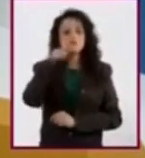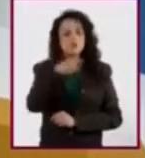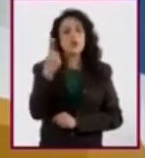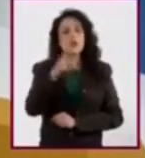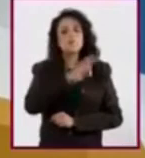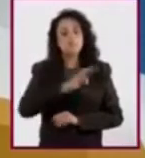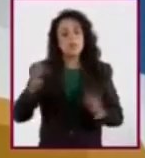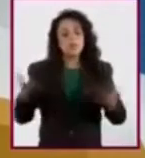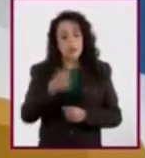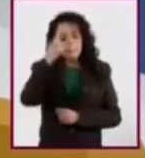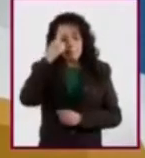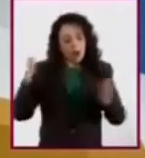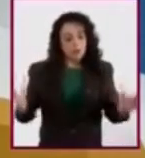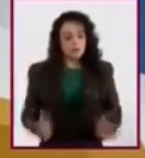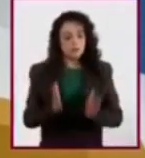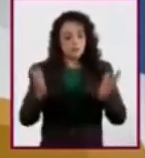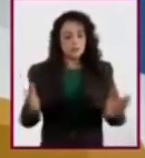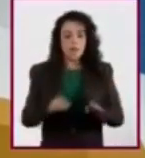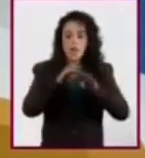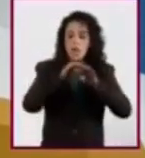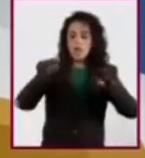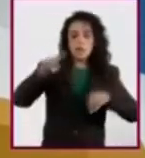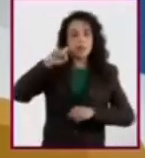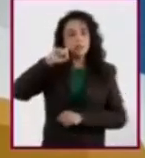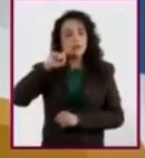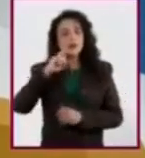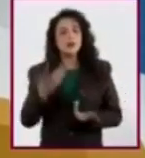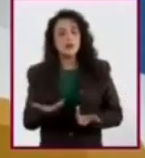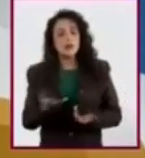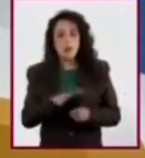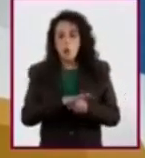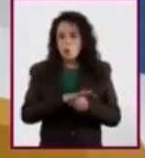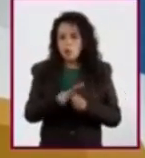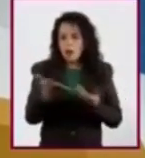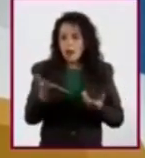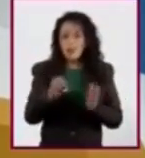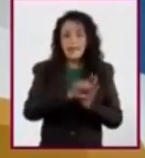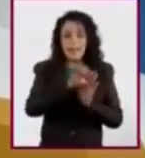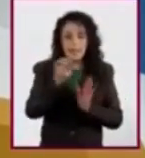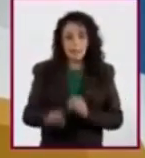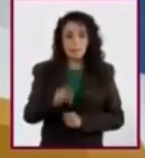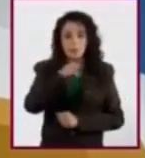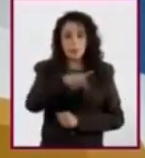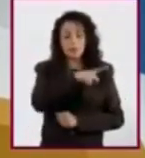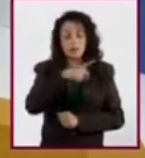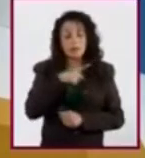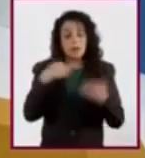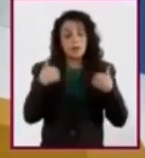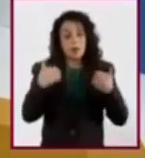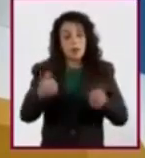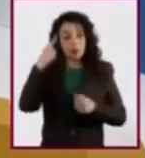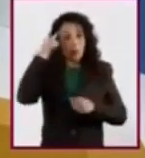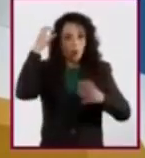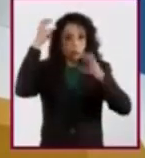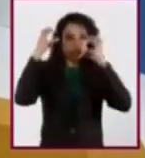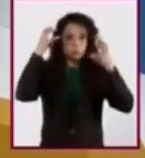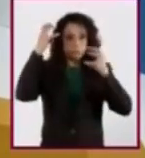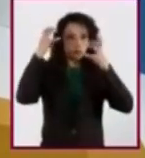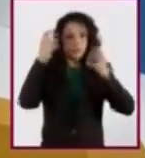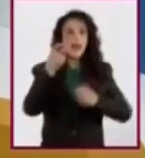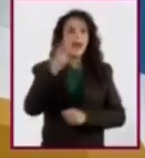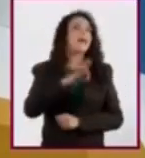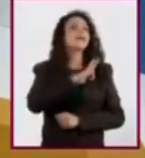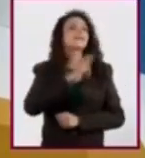para promover la equidad de género? Una opción es emplear el razonamiento y pensamiento crítico que les